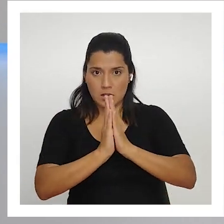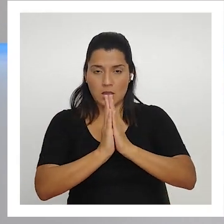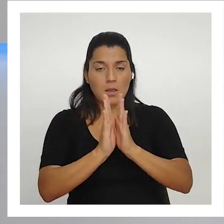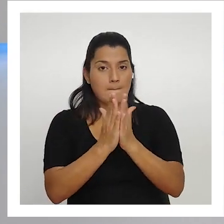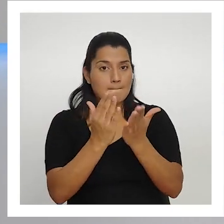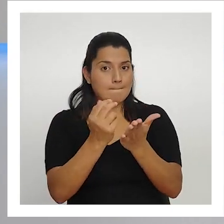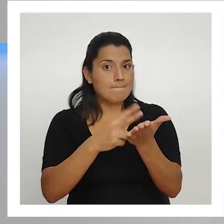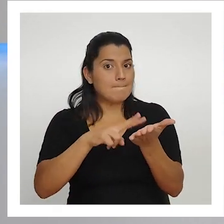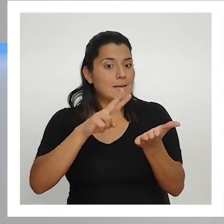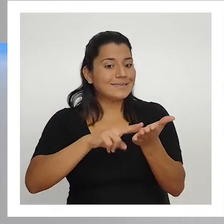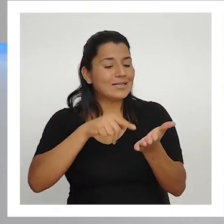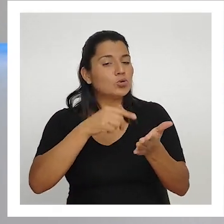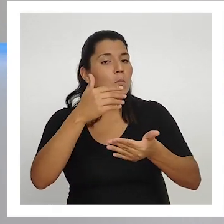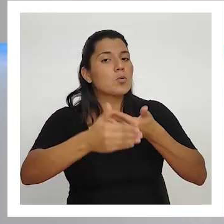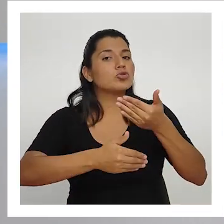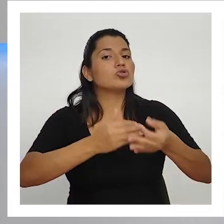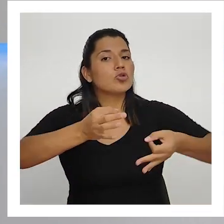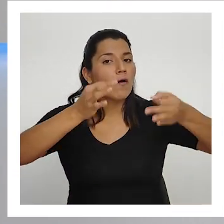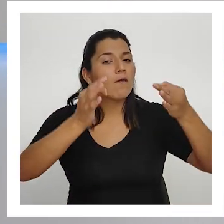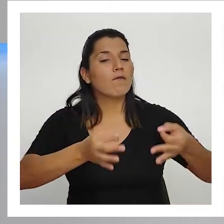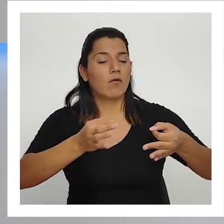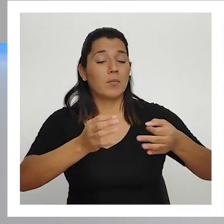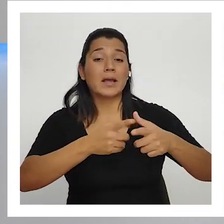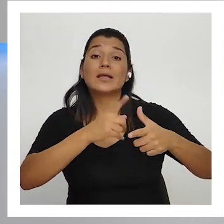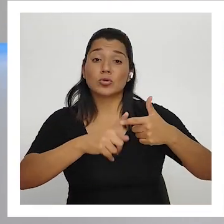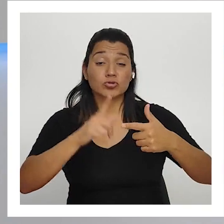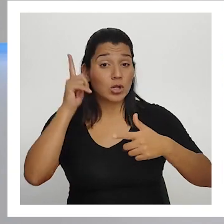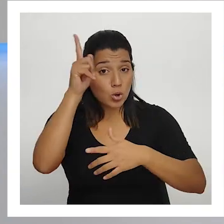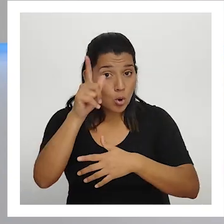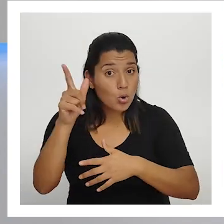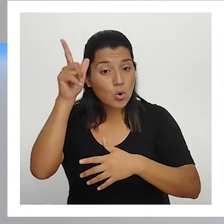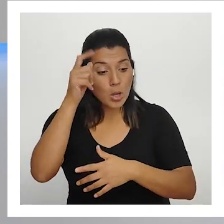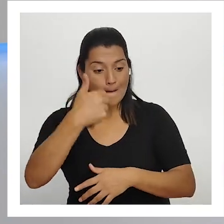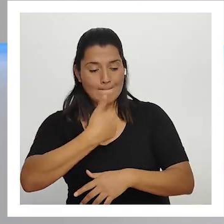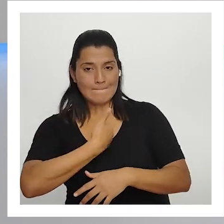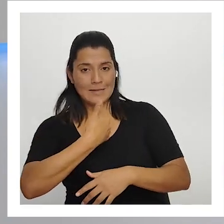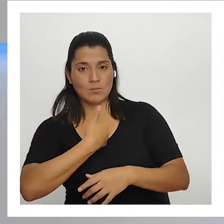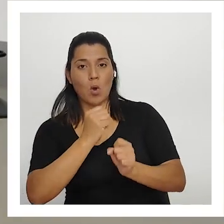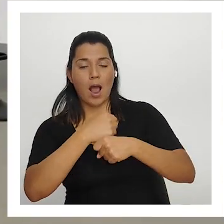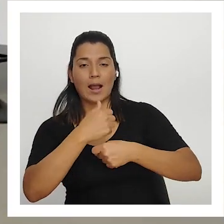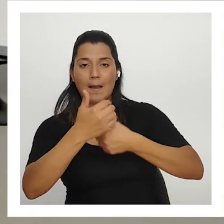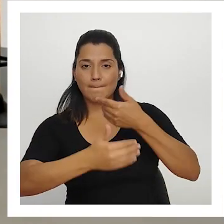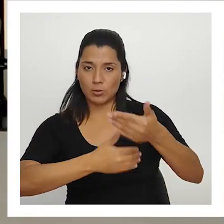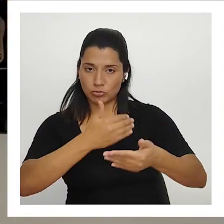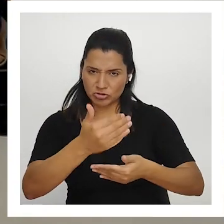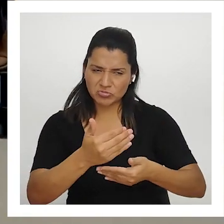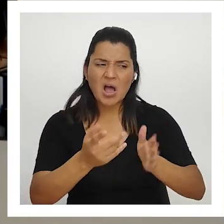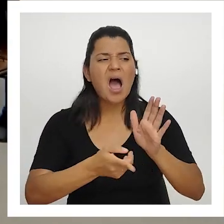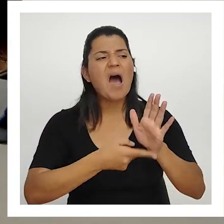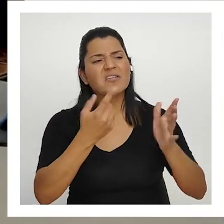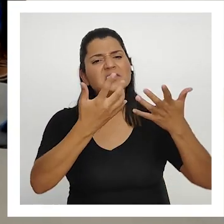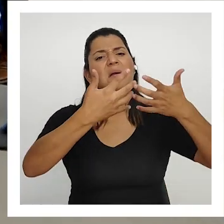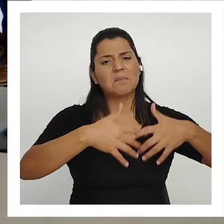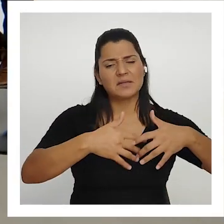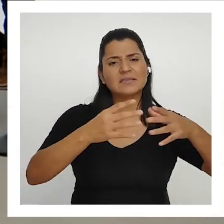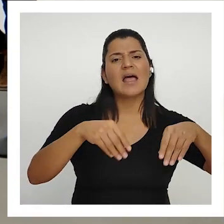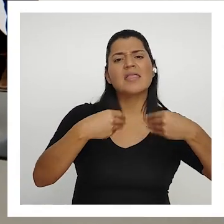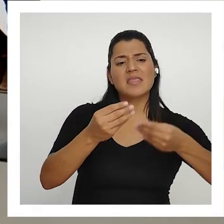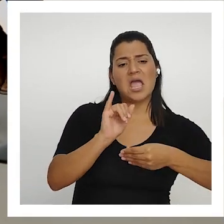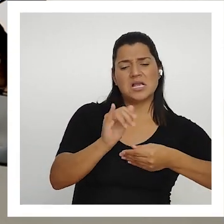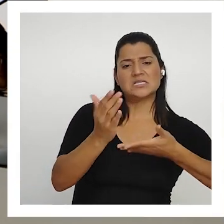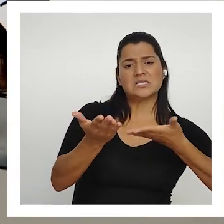estamos hablando, por ejemplo, de que únicamente nos vamos a hacer una movilización eventualmente a alguna parte de nuestro país y que nada más lo coordinamos todo por